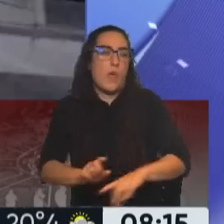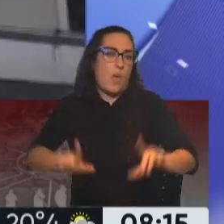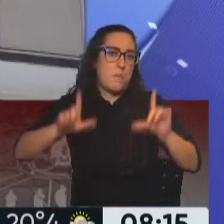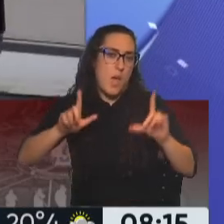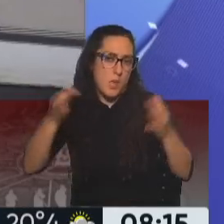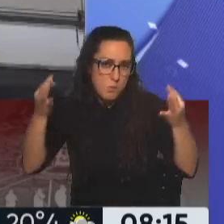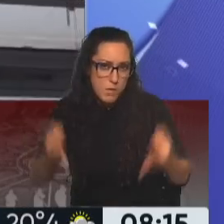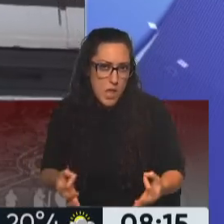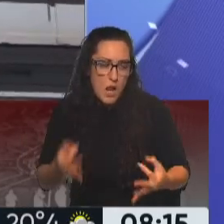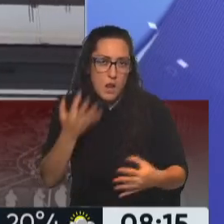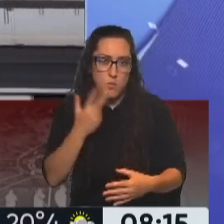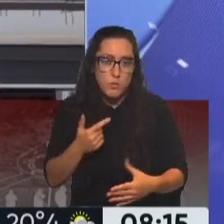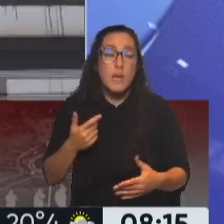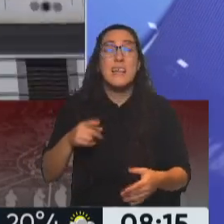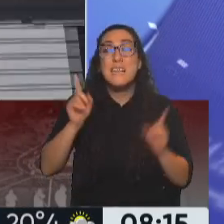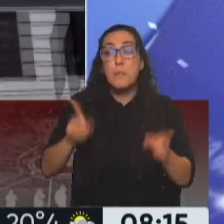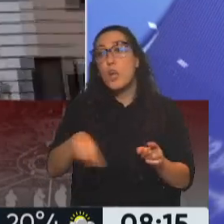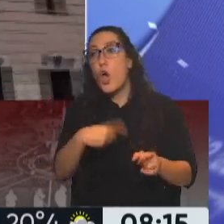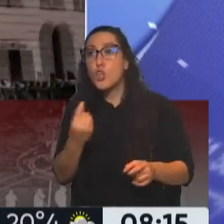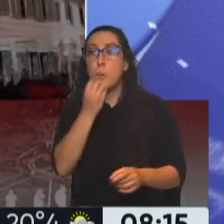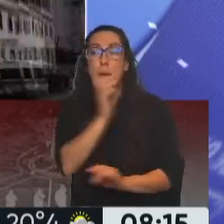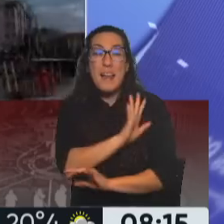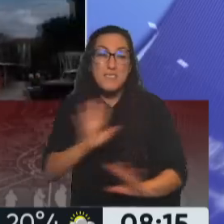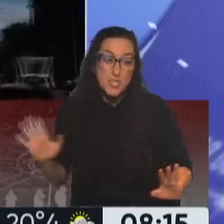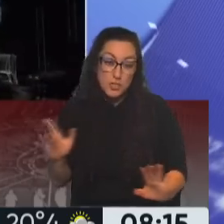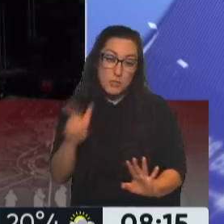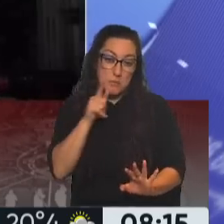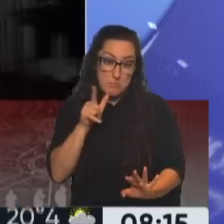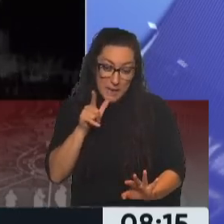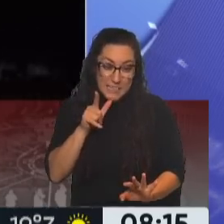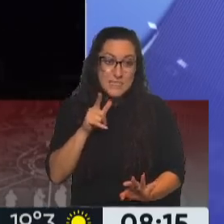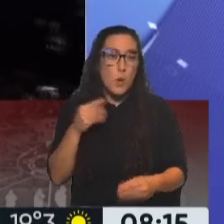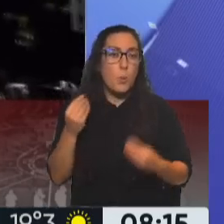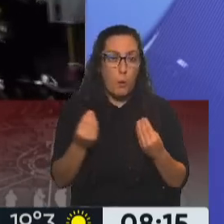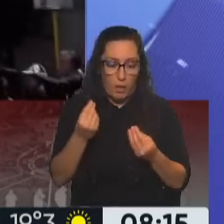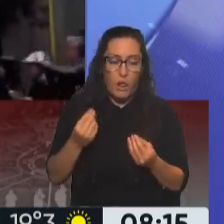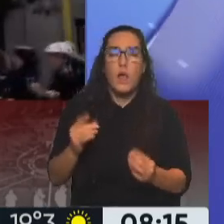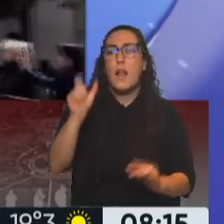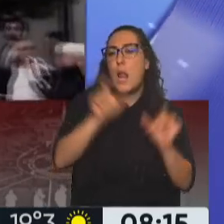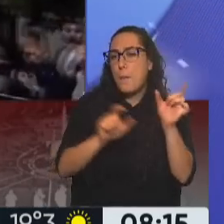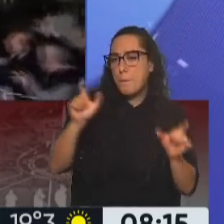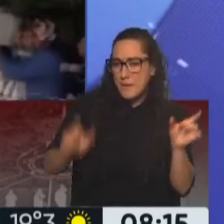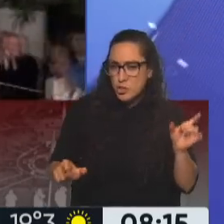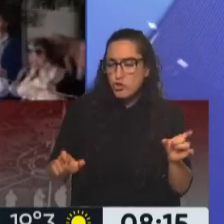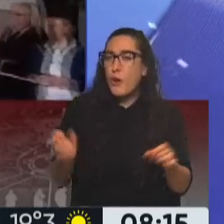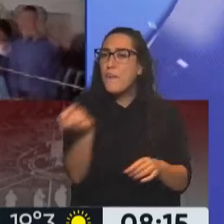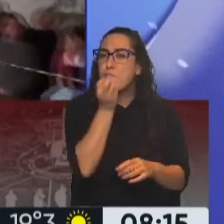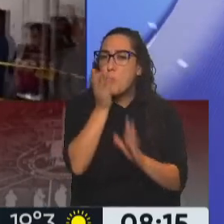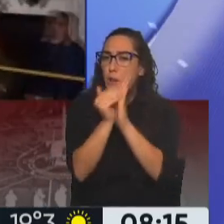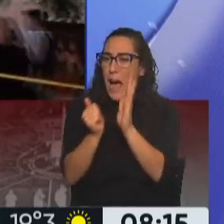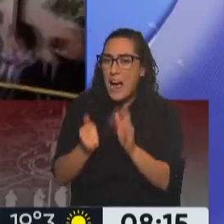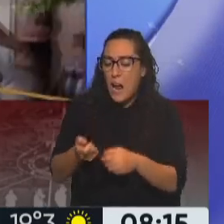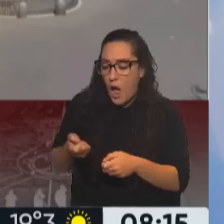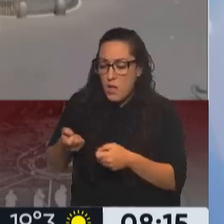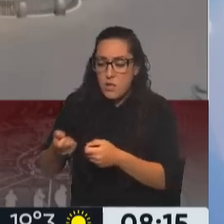me refiero, que me parece maravilloso también, que la gente que va a poner esa rosa blanca